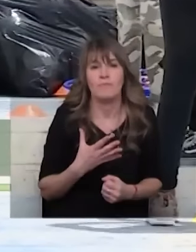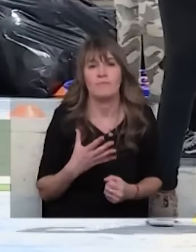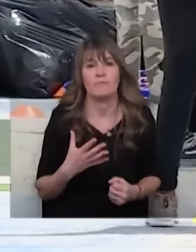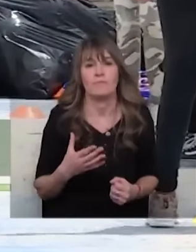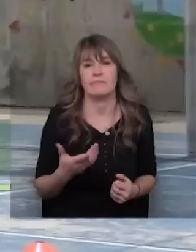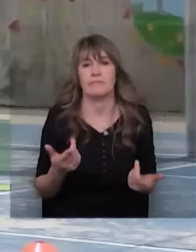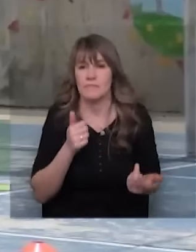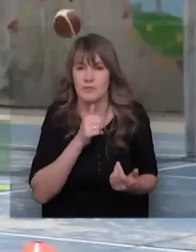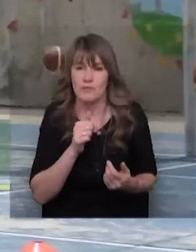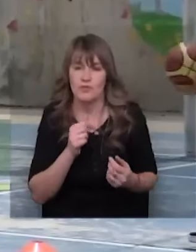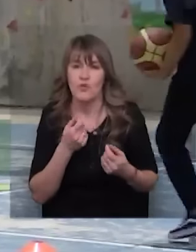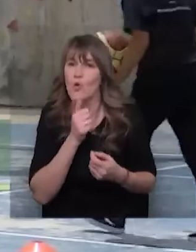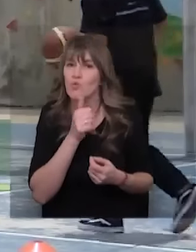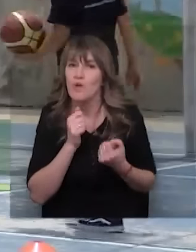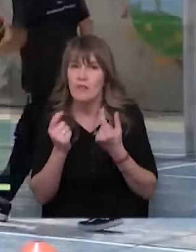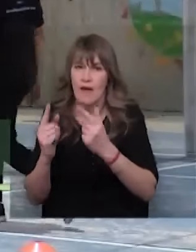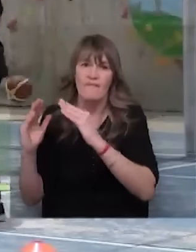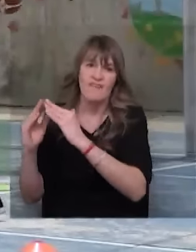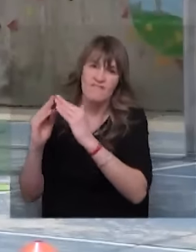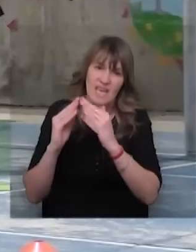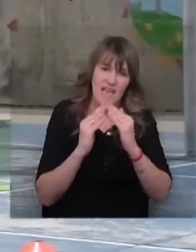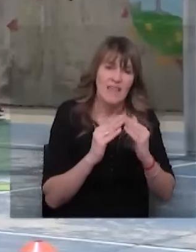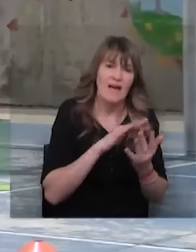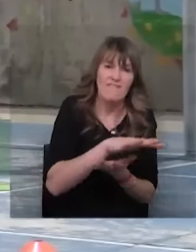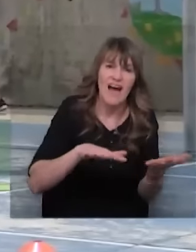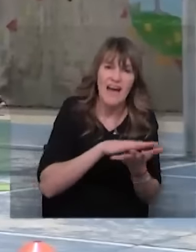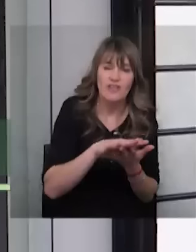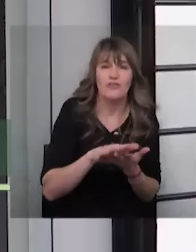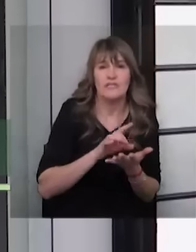soluciones habitacionales del barri los